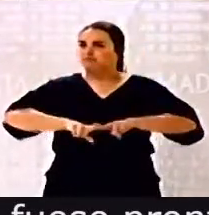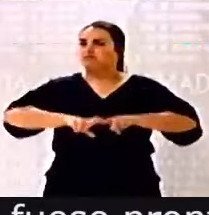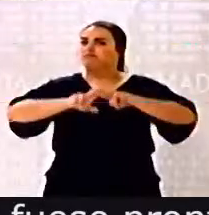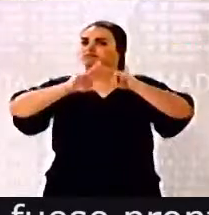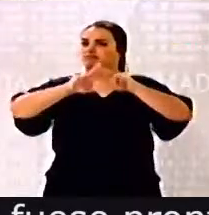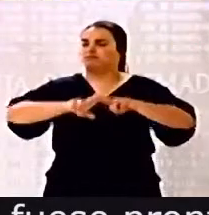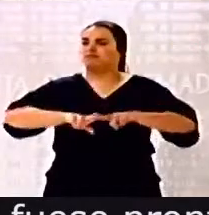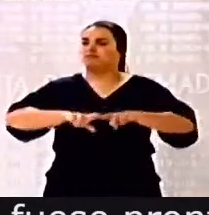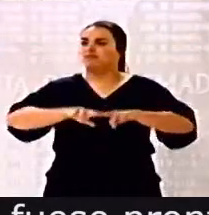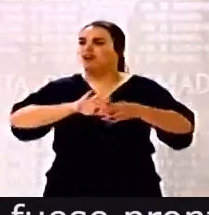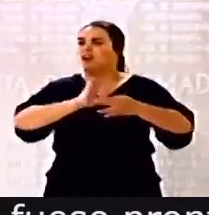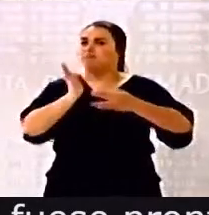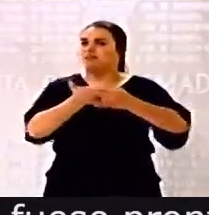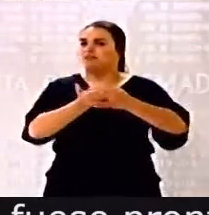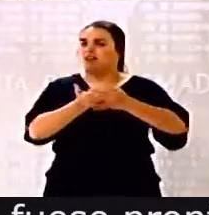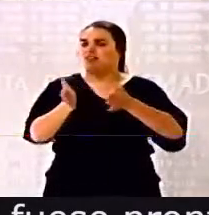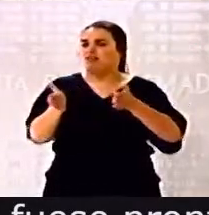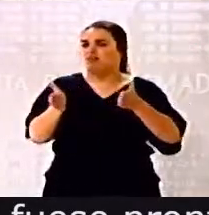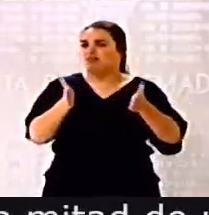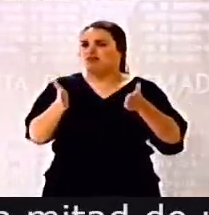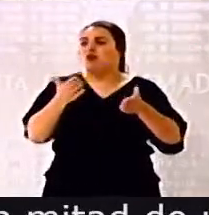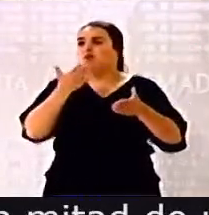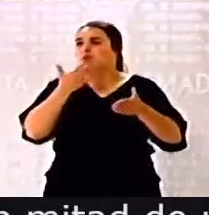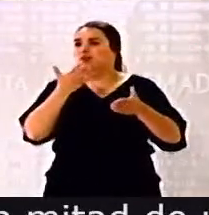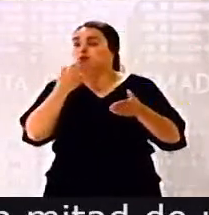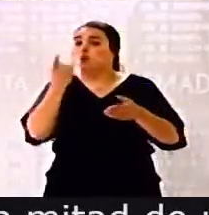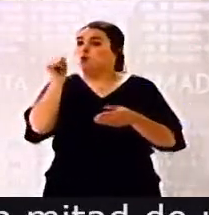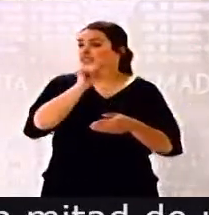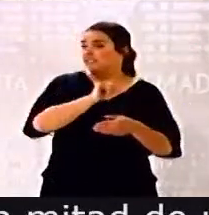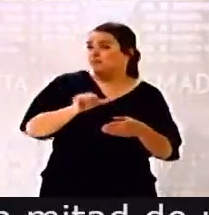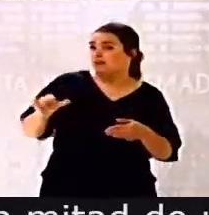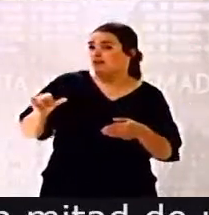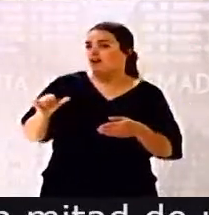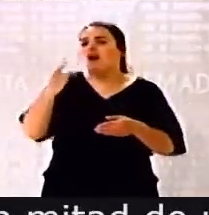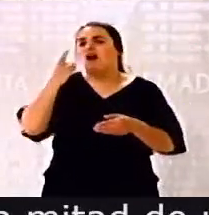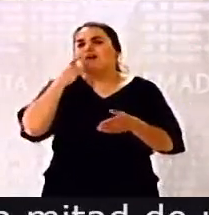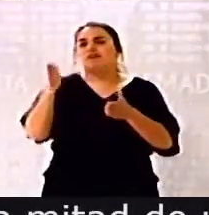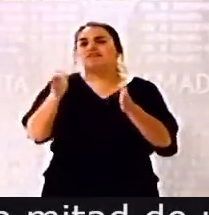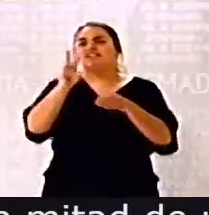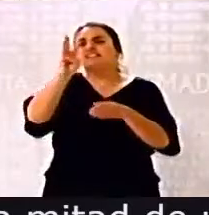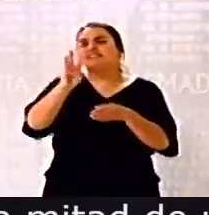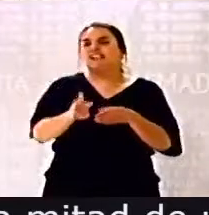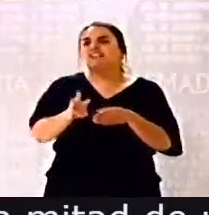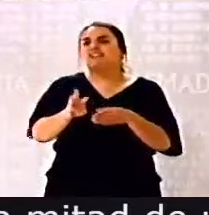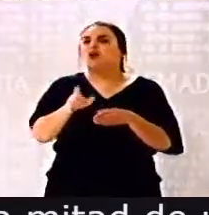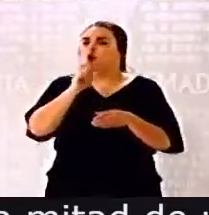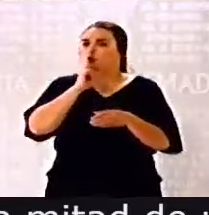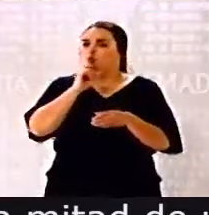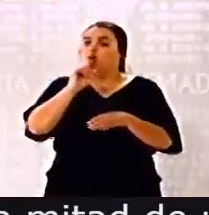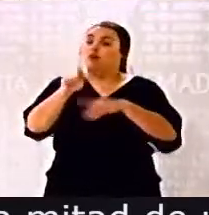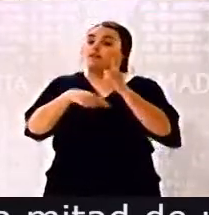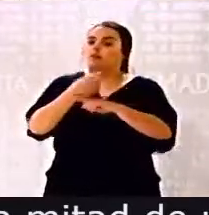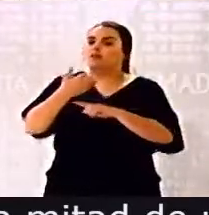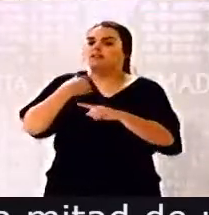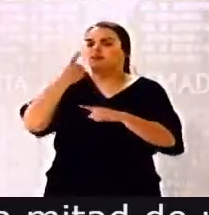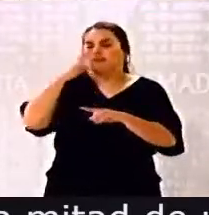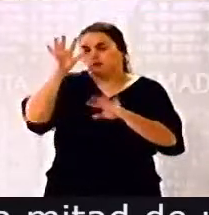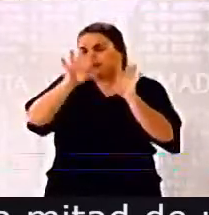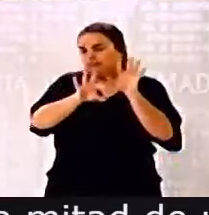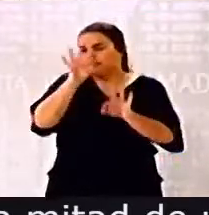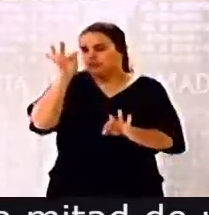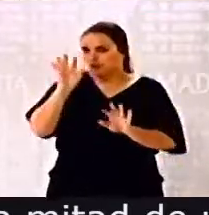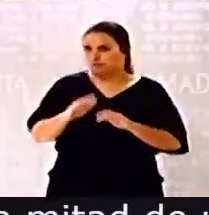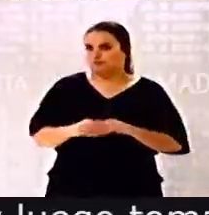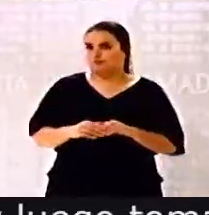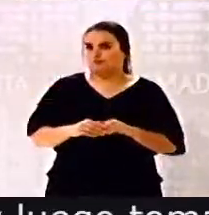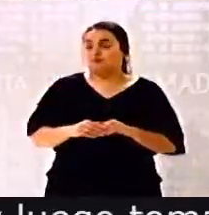la mitad de un periodo de incubación, es decir, alrededor de una semana, para ver cómo va la fase 3 y luego ya tomar la decisión si hay que tomarla.